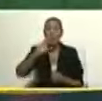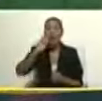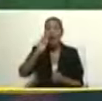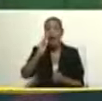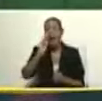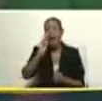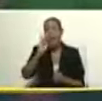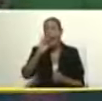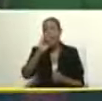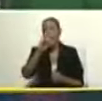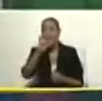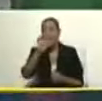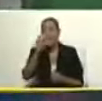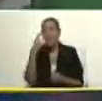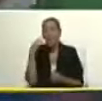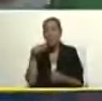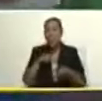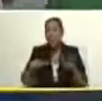Guacho, muchacha.